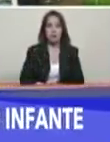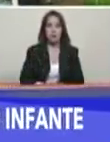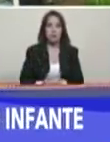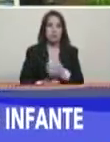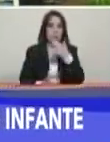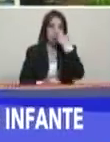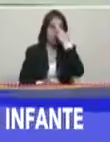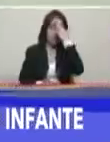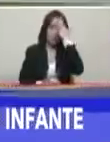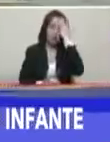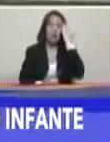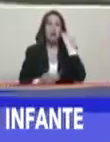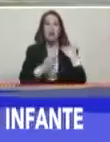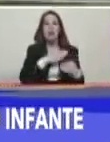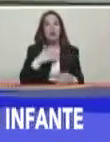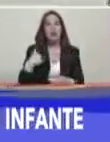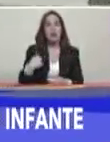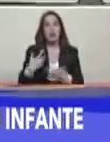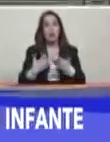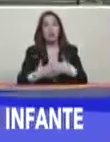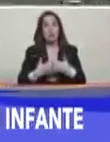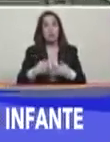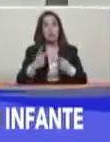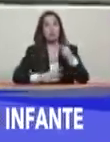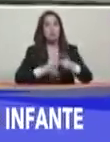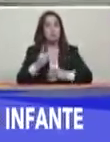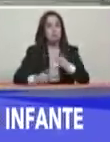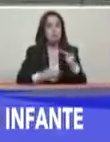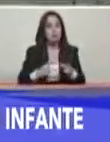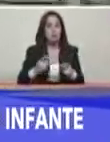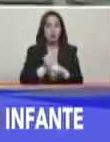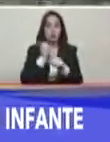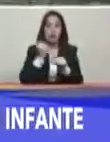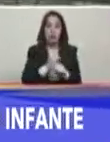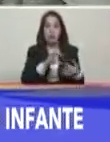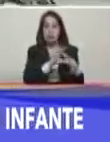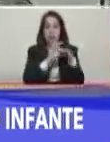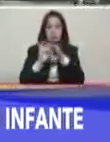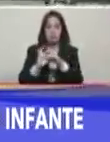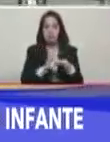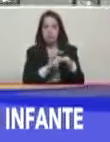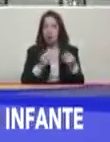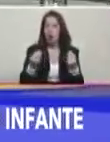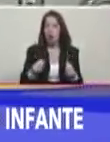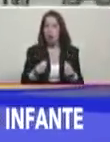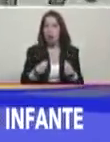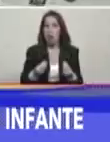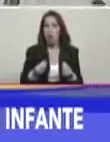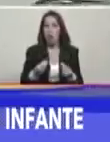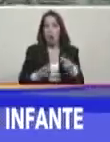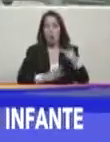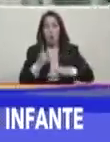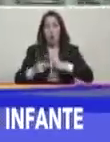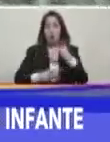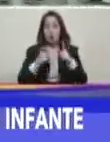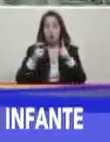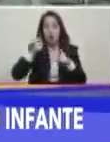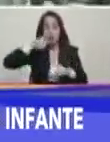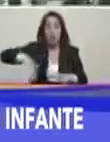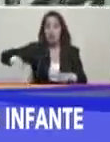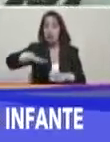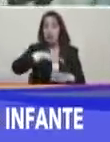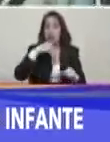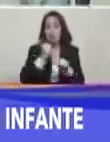que esta planta, después de un trabajo con la alianza estratégica, los productores del campo, los trabajadores y trabajadoras,